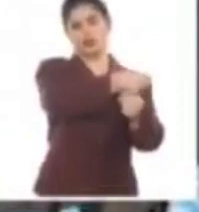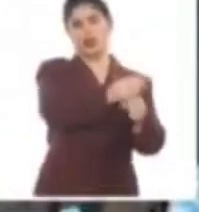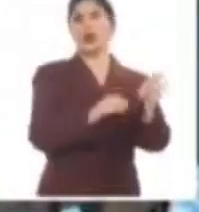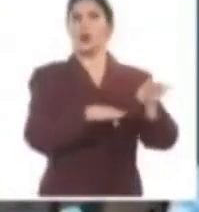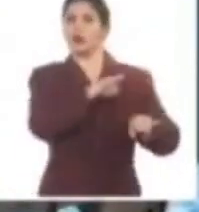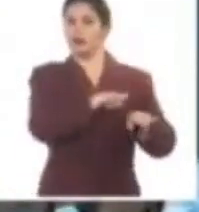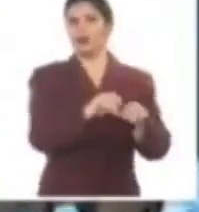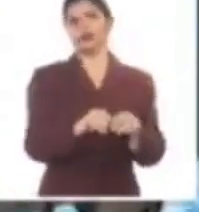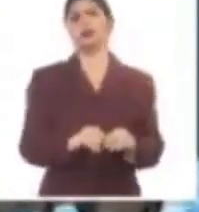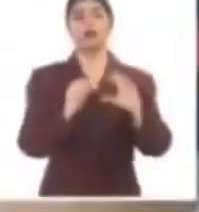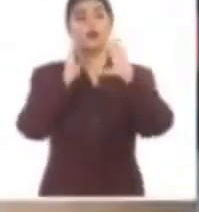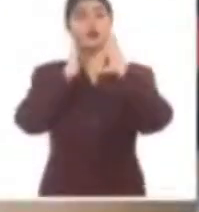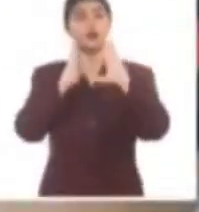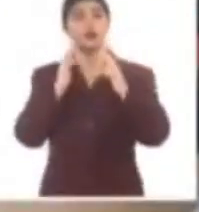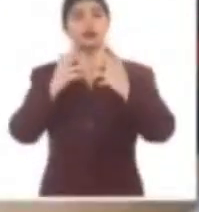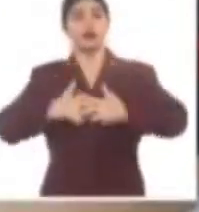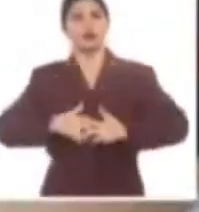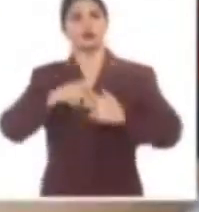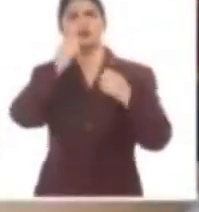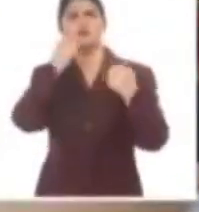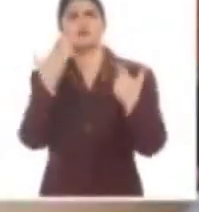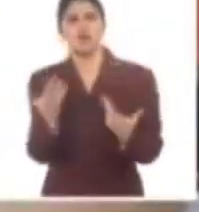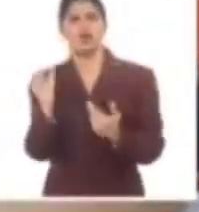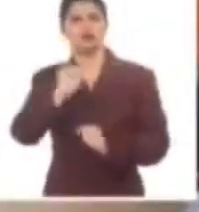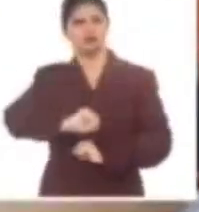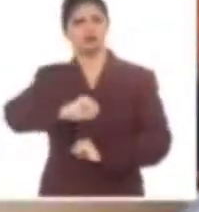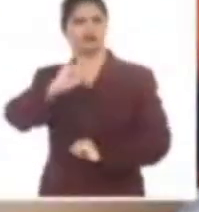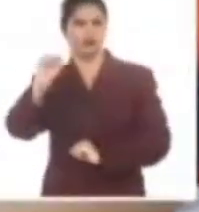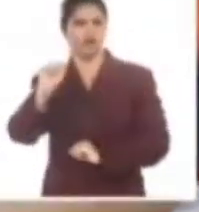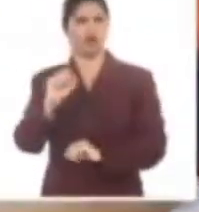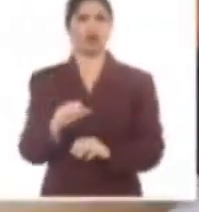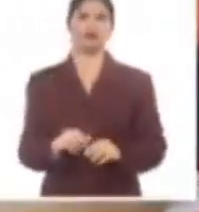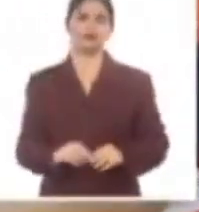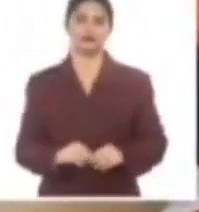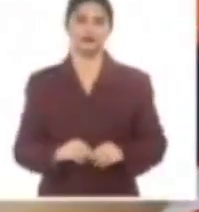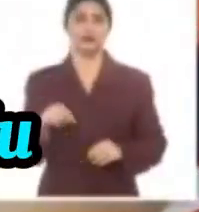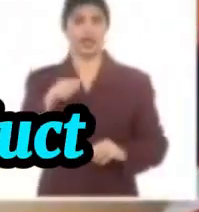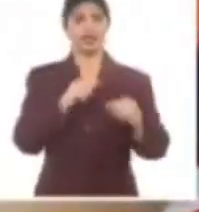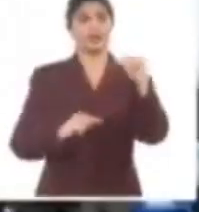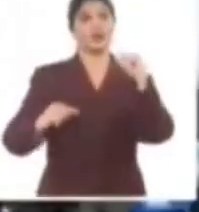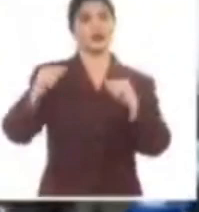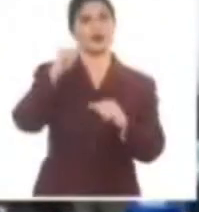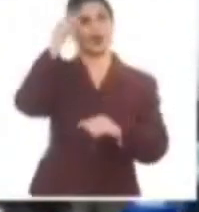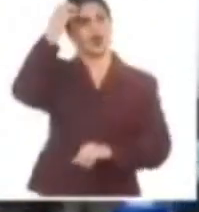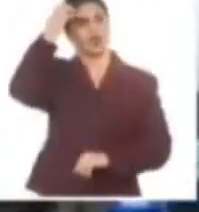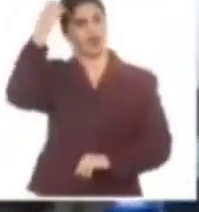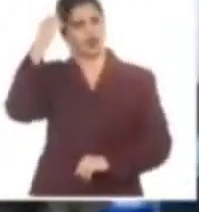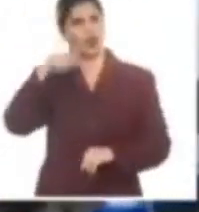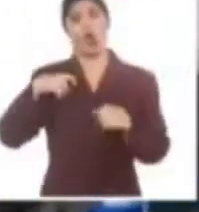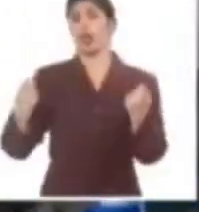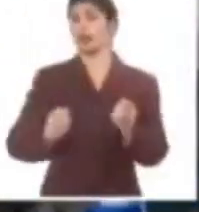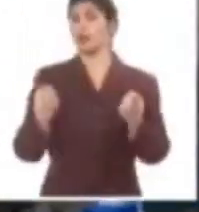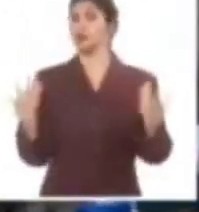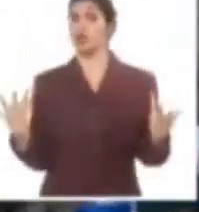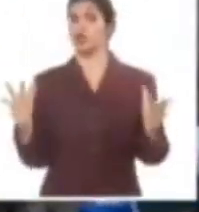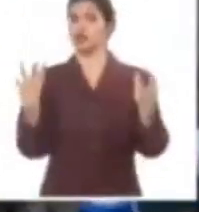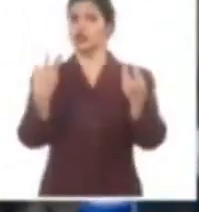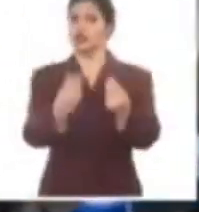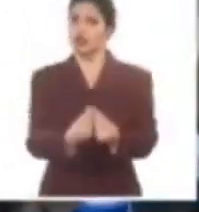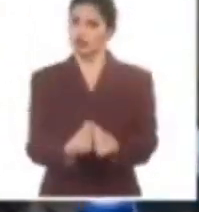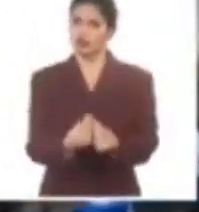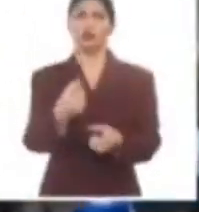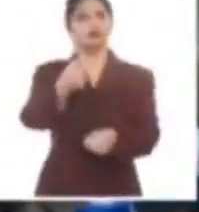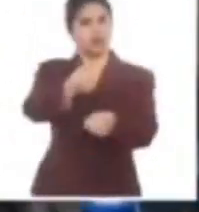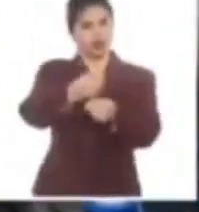para poder ganar más? Esto incluso se convierte en el hilo conductor del trabajo del gobierno en este año.